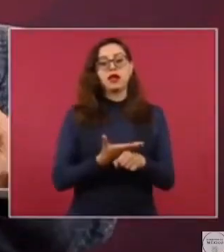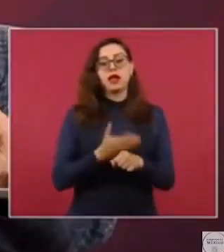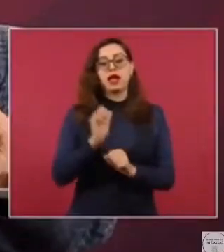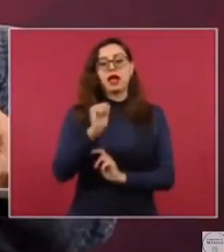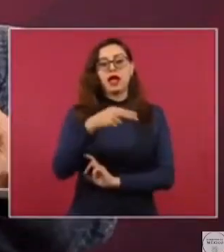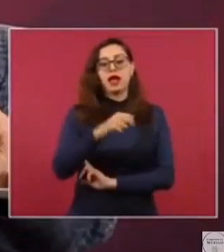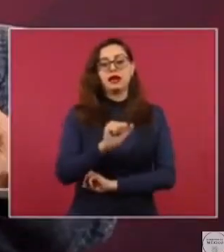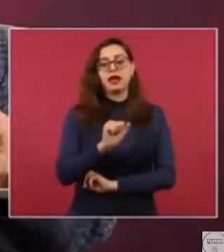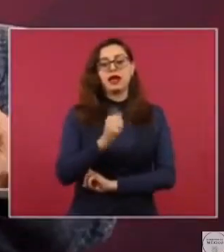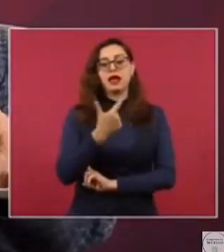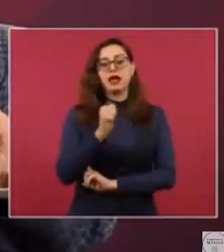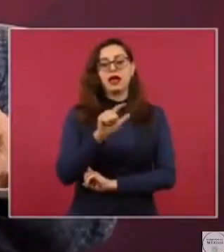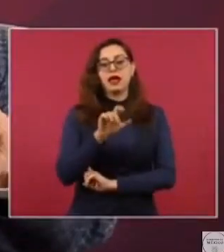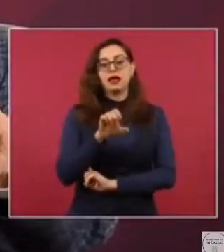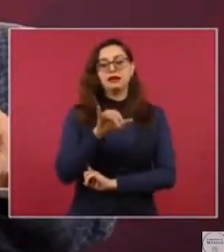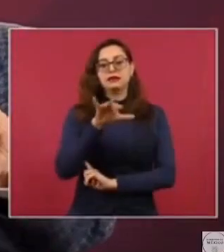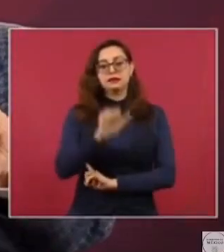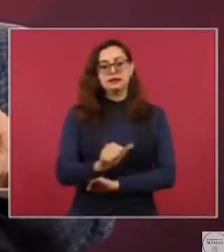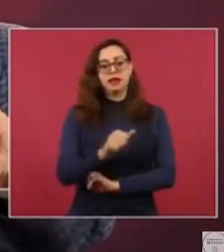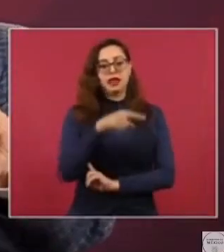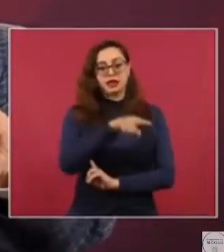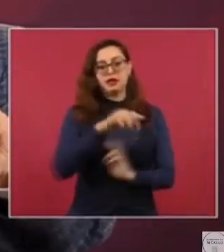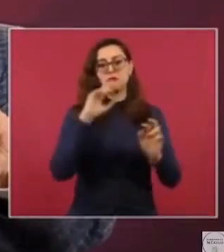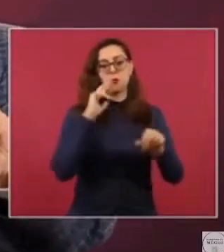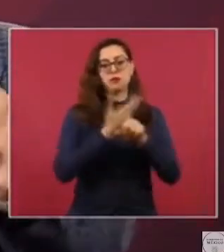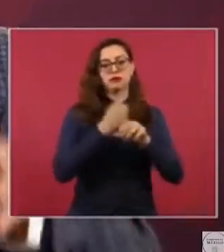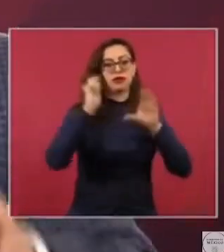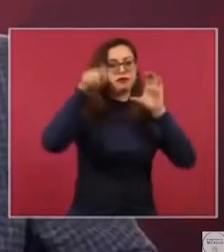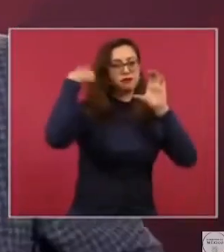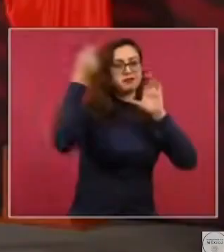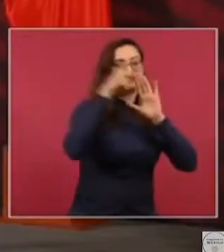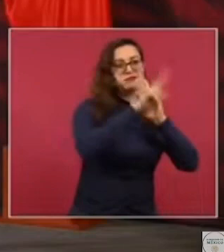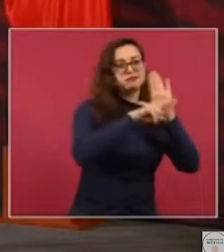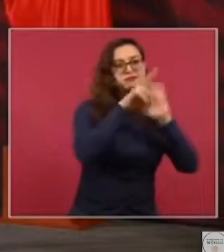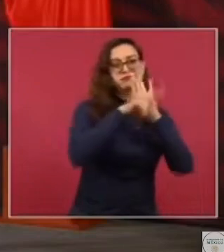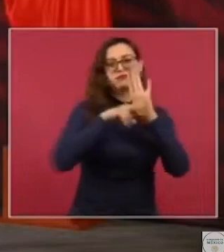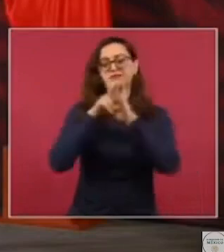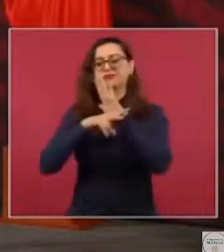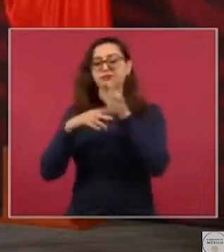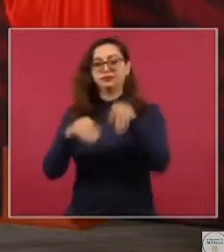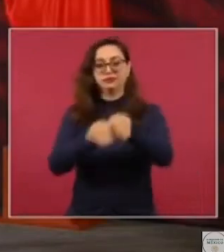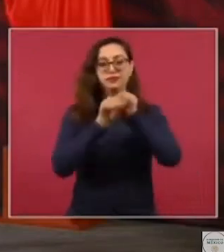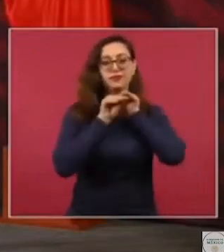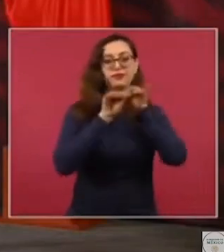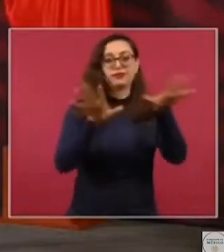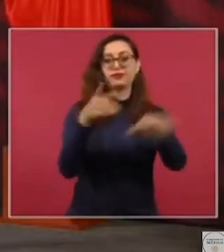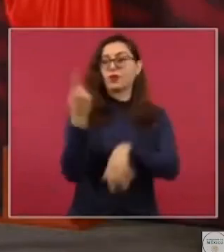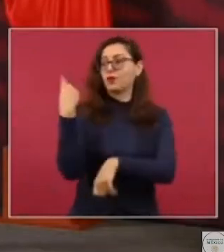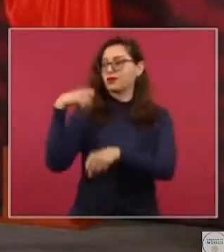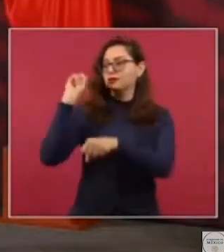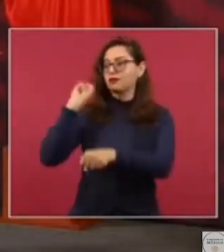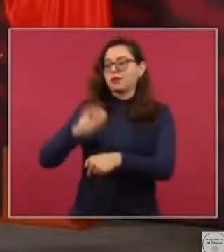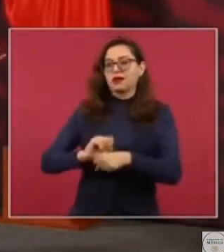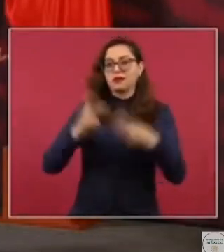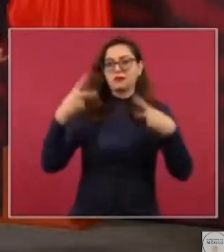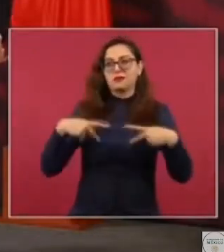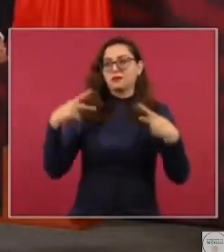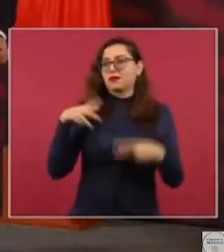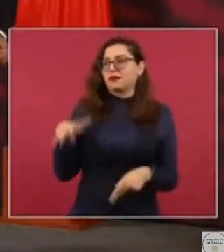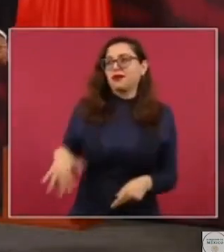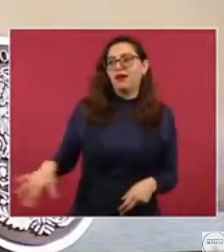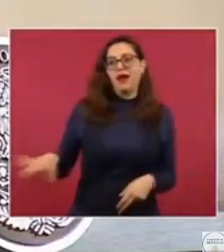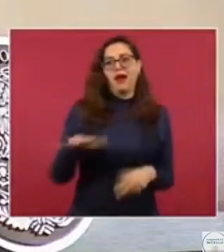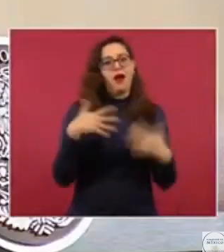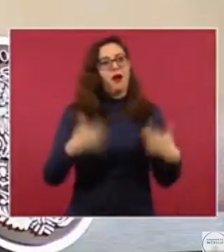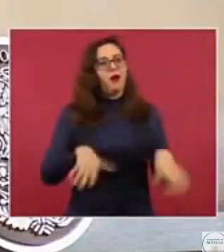Galicia, porque nos felicitaron mucho el video que proyectamos la semana pasada. Creo que vamos